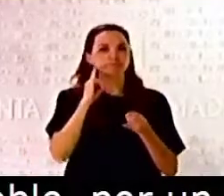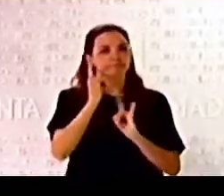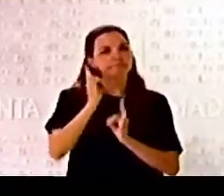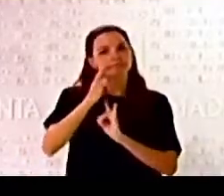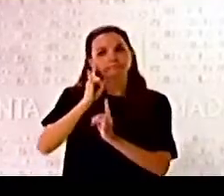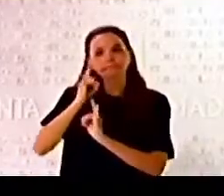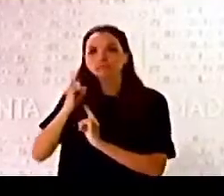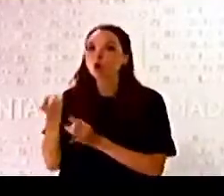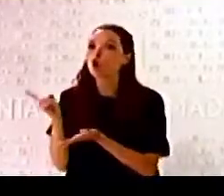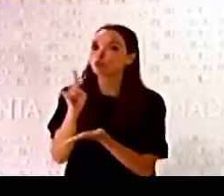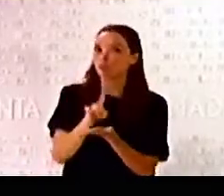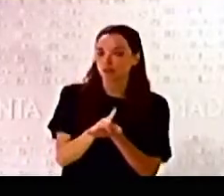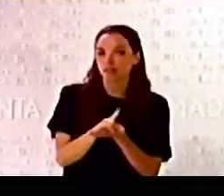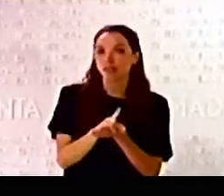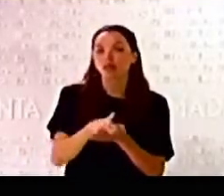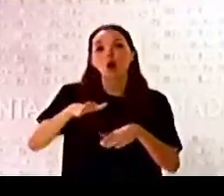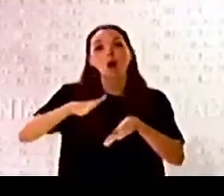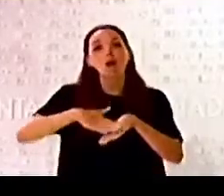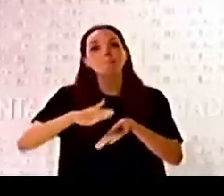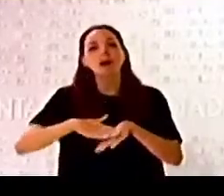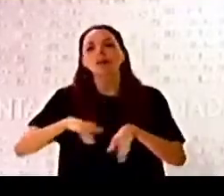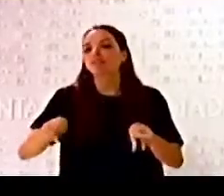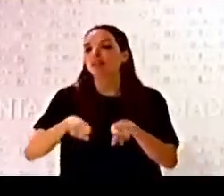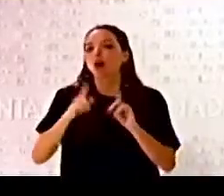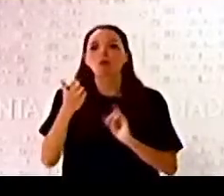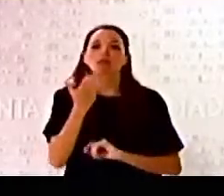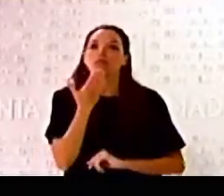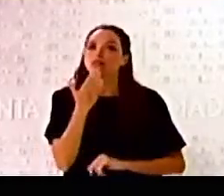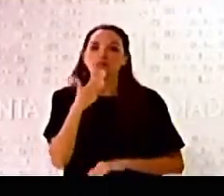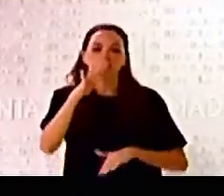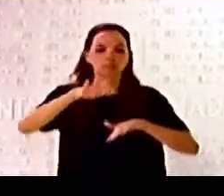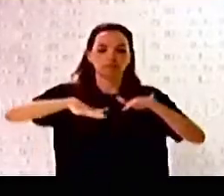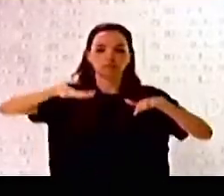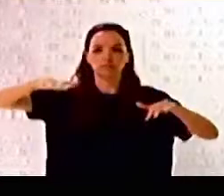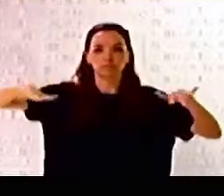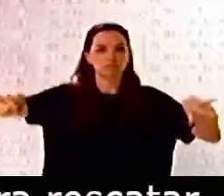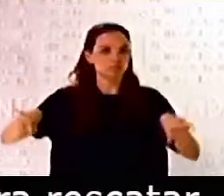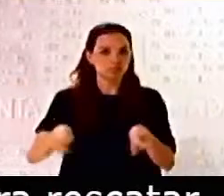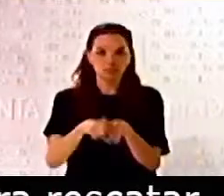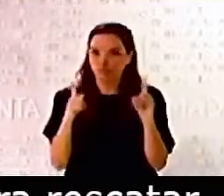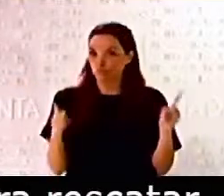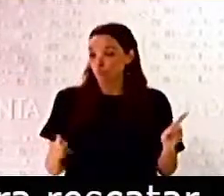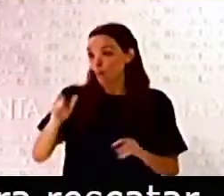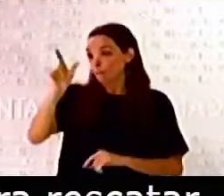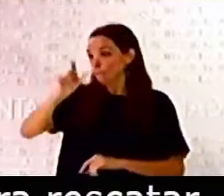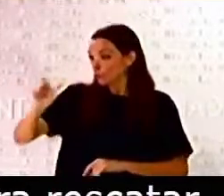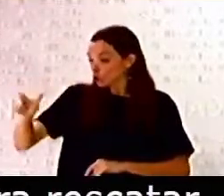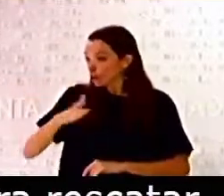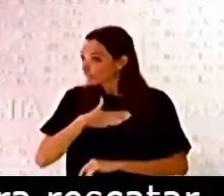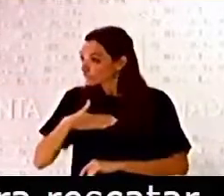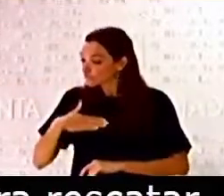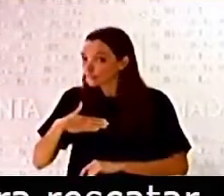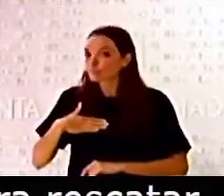para ir rescatando, independientemente del grupo de edad, a aquellas personas que se quieran